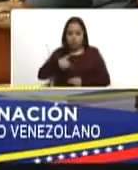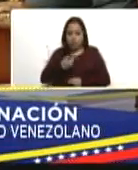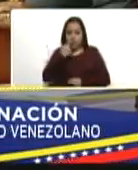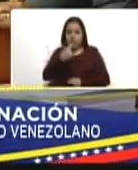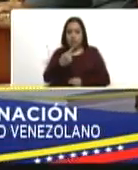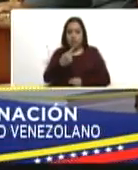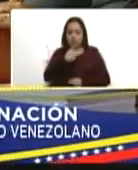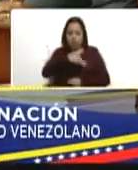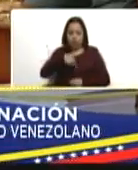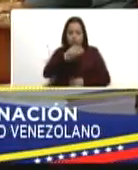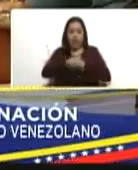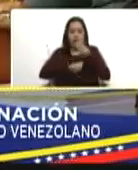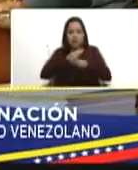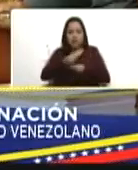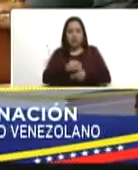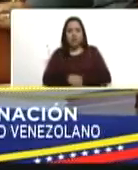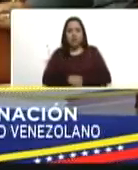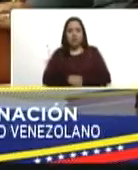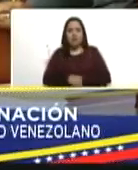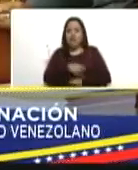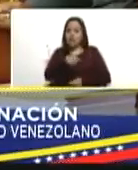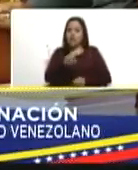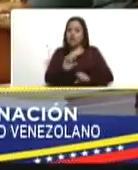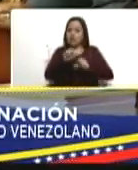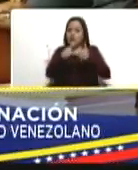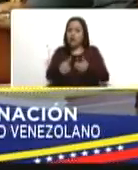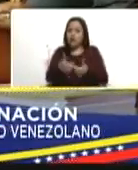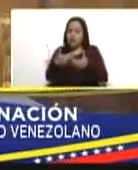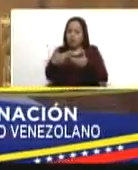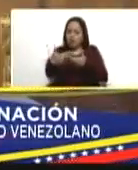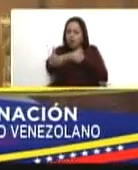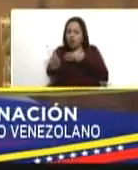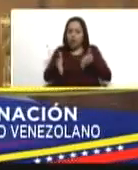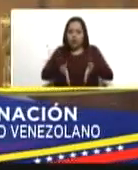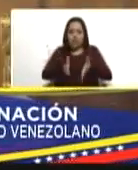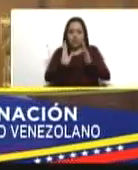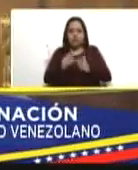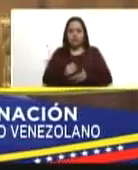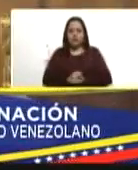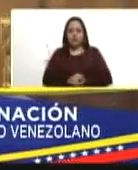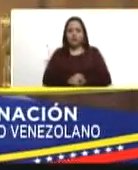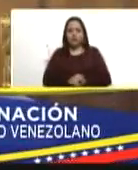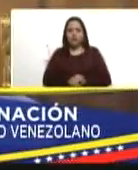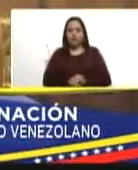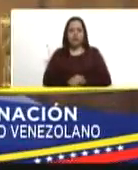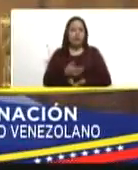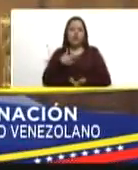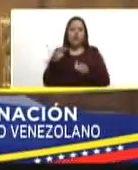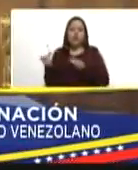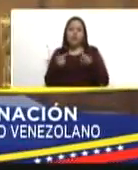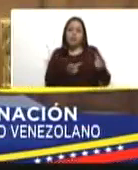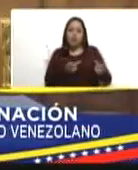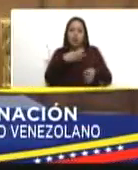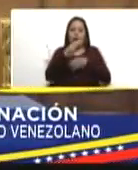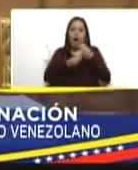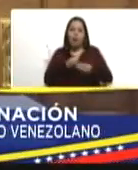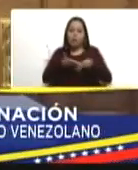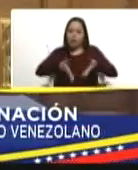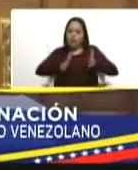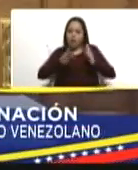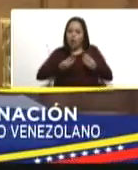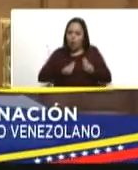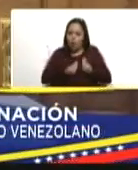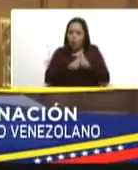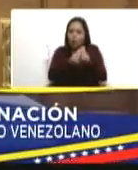hecho es apenas el comienzo de un largo camino y los invito a que transitemos juntos